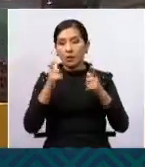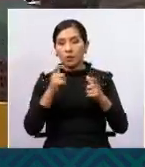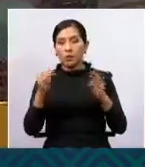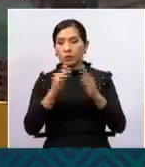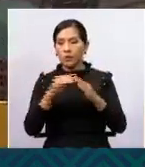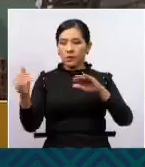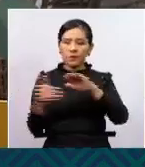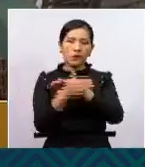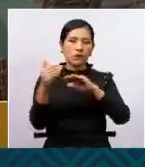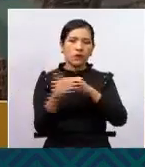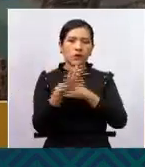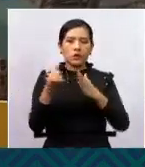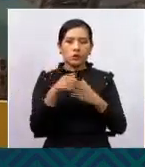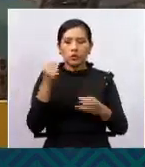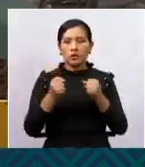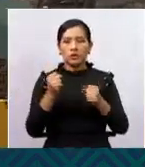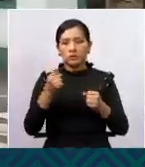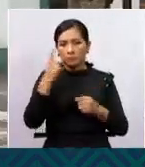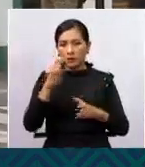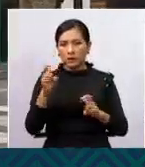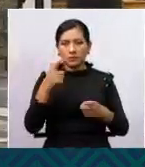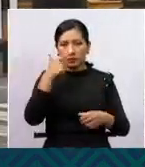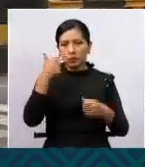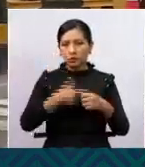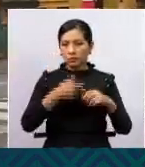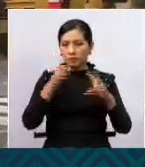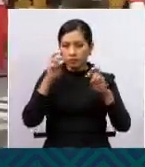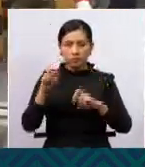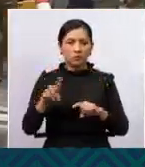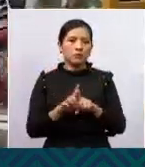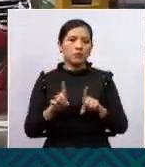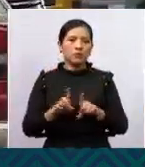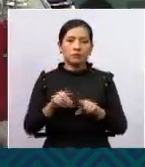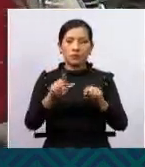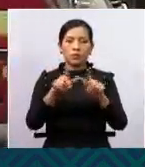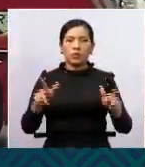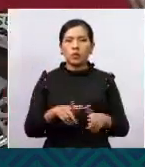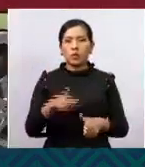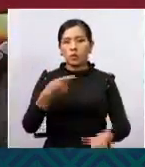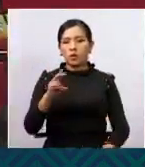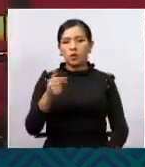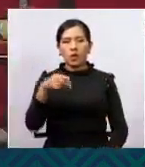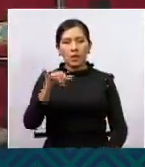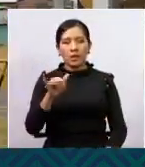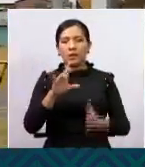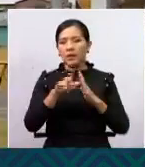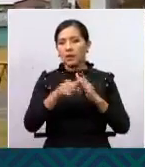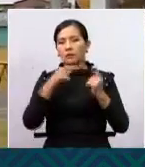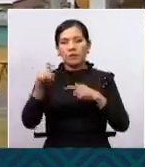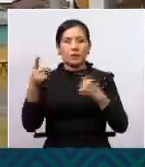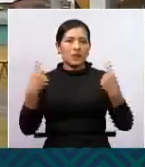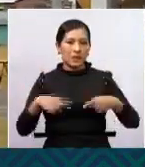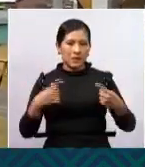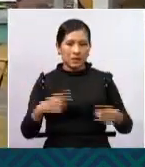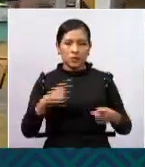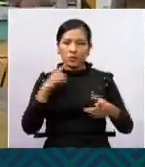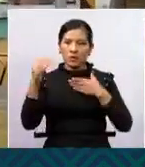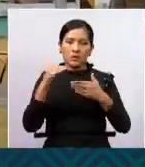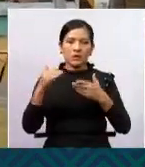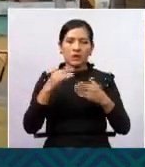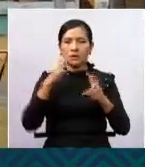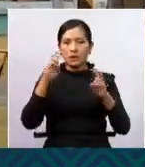vehículos de transporte de combustible y otros productos del puesto de huaqui y posteriormente en el desaguadero frontera con el Perú